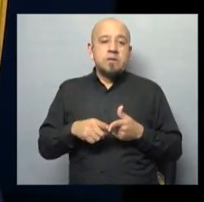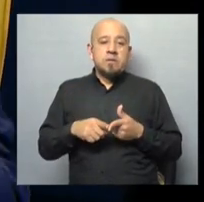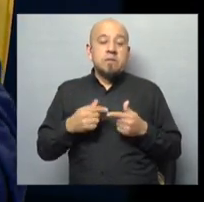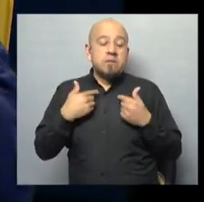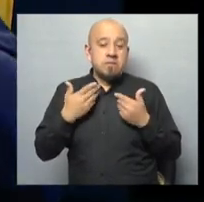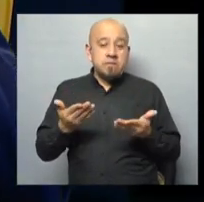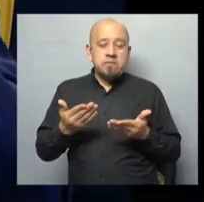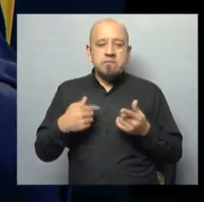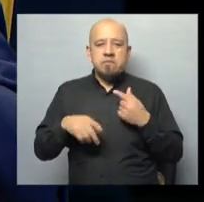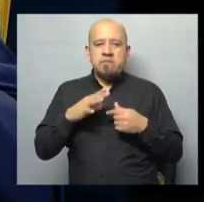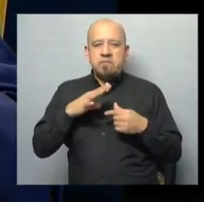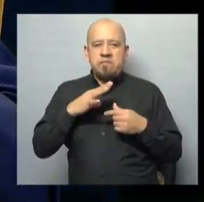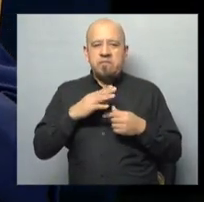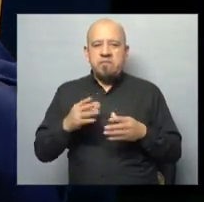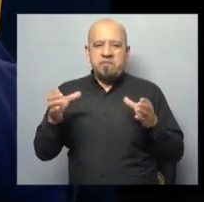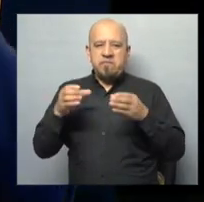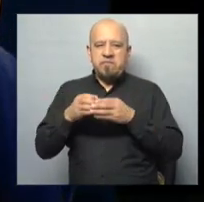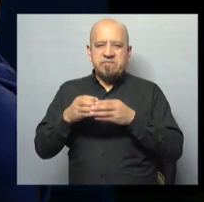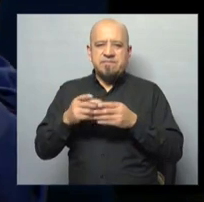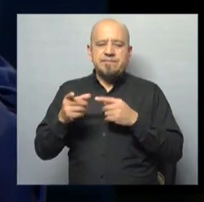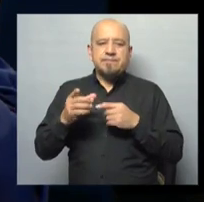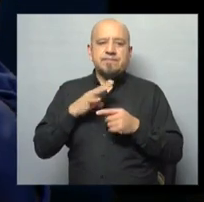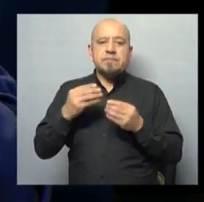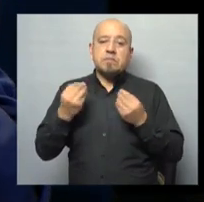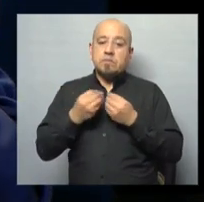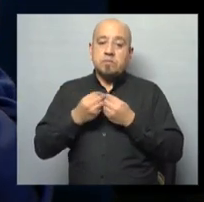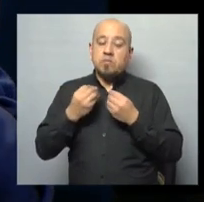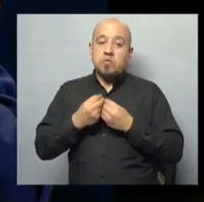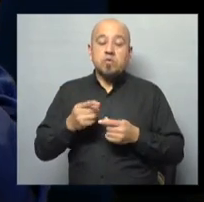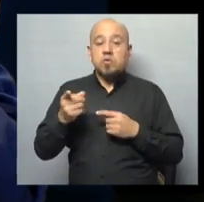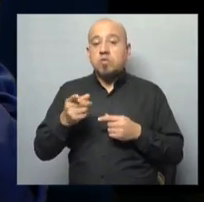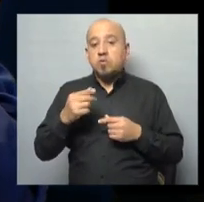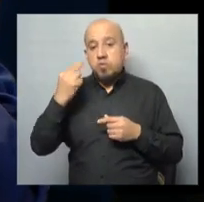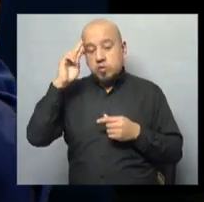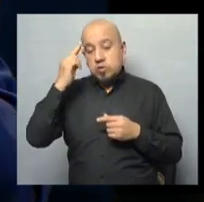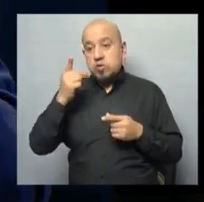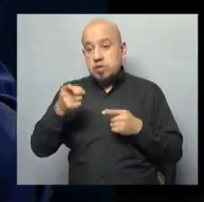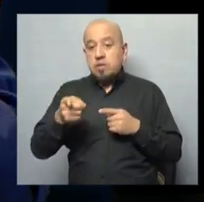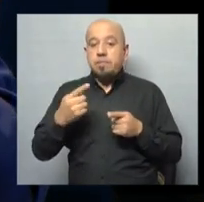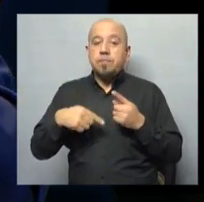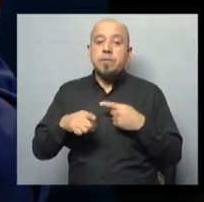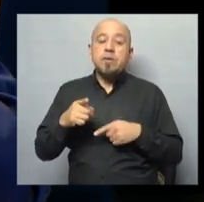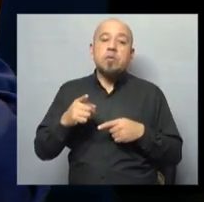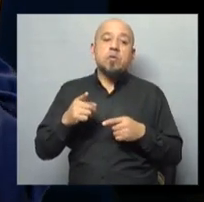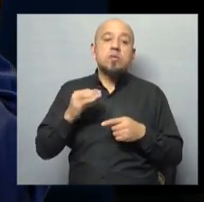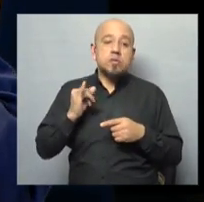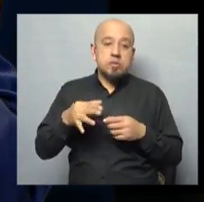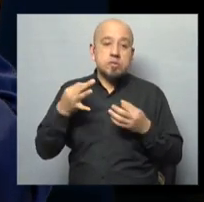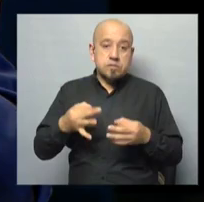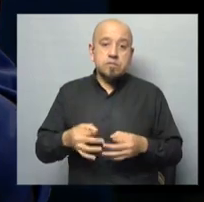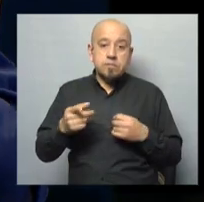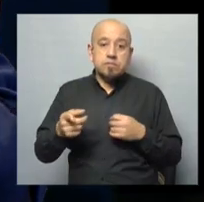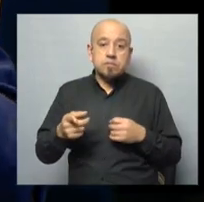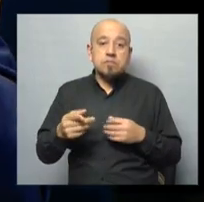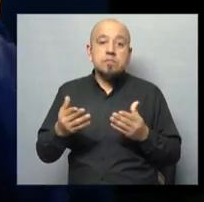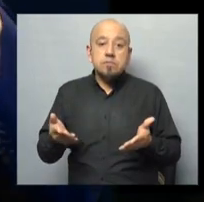de una banda además ellos hay muchos ahí y este pero bueno está es cierto esa es una operación interesante